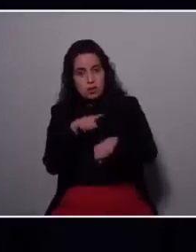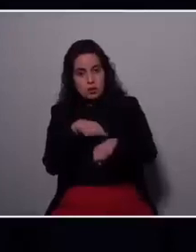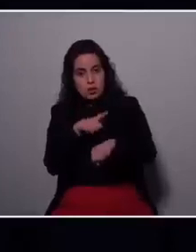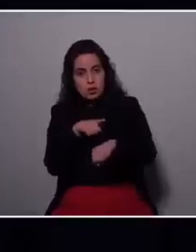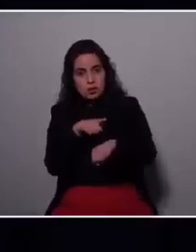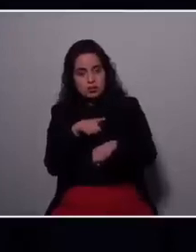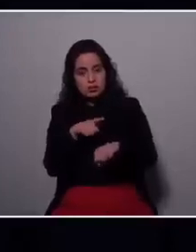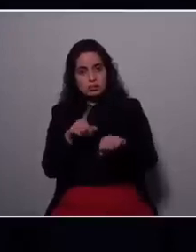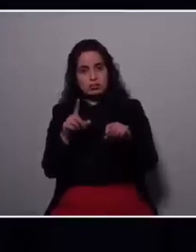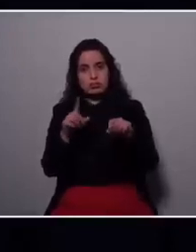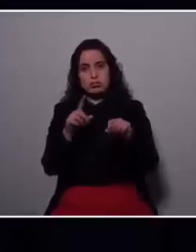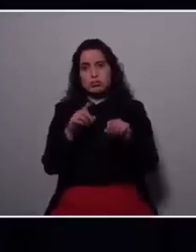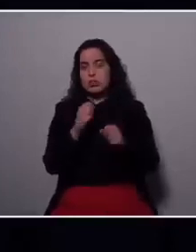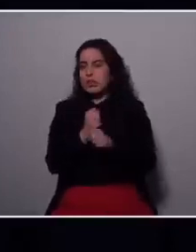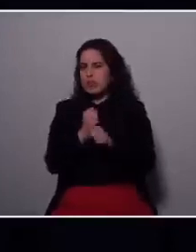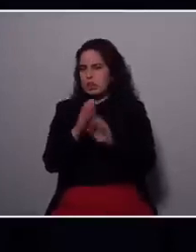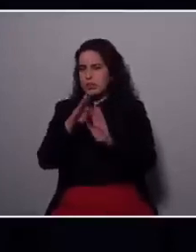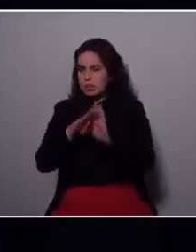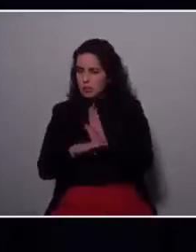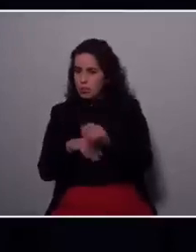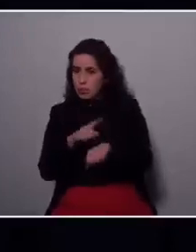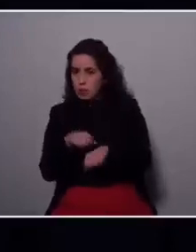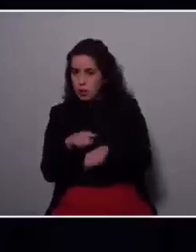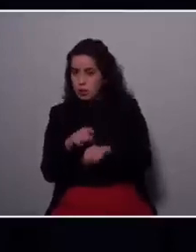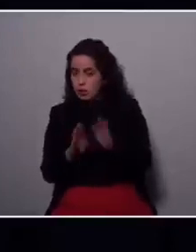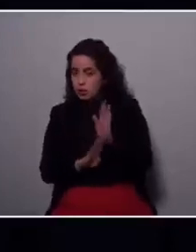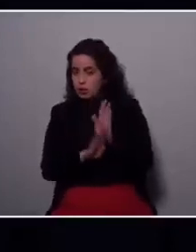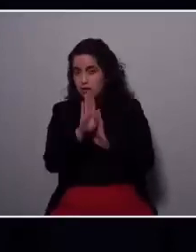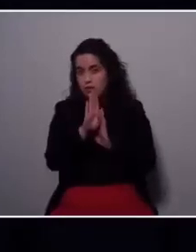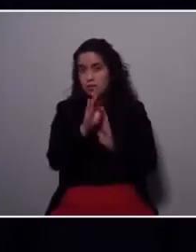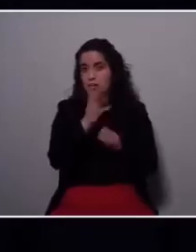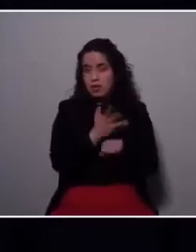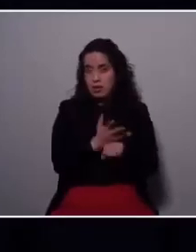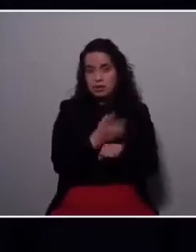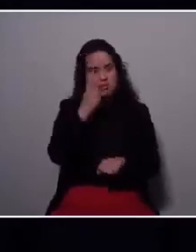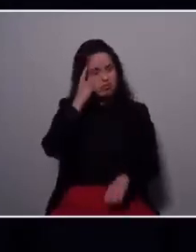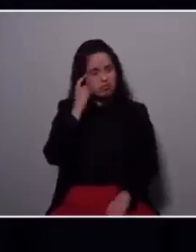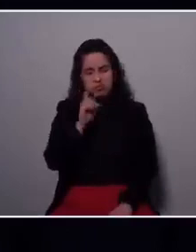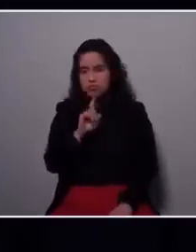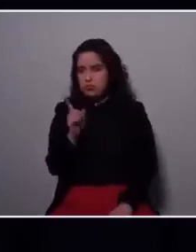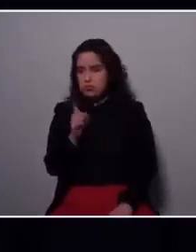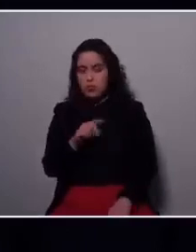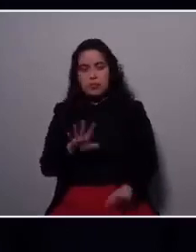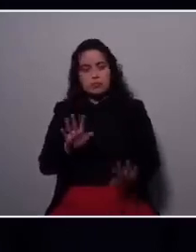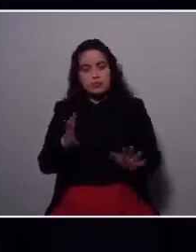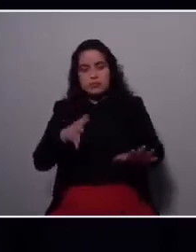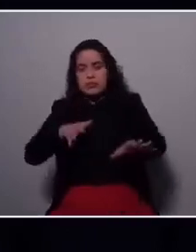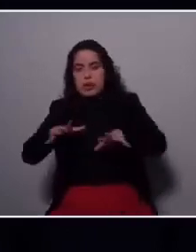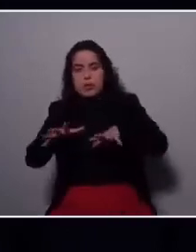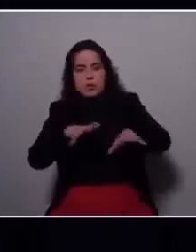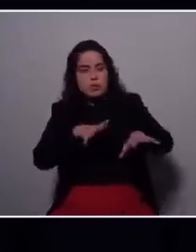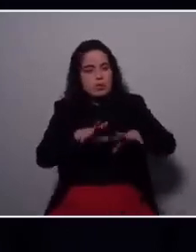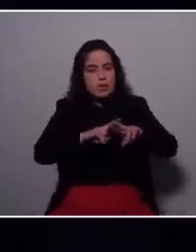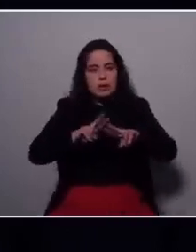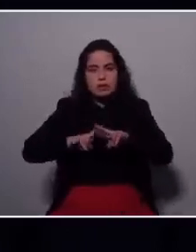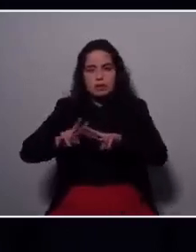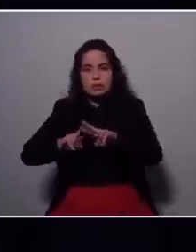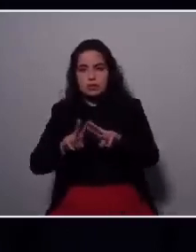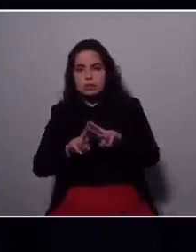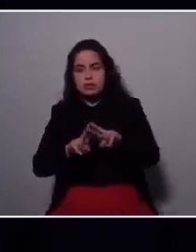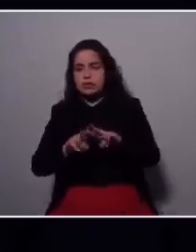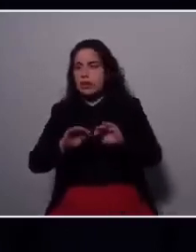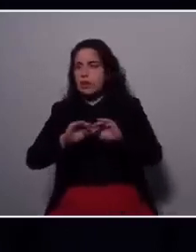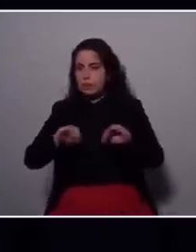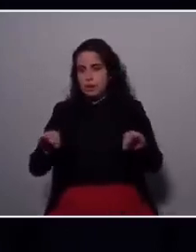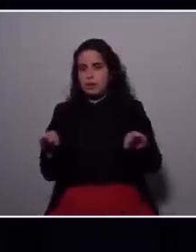trabajando menos, dudo. Y yo creo que es falso que vaya a aumentar la productividad, porque la productividad tiene que ver con otras cosas. A lo